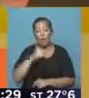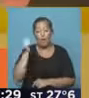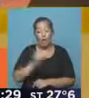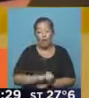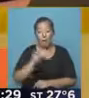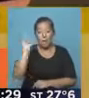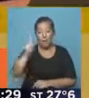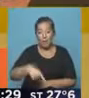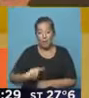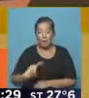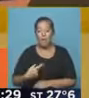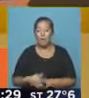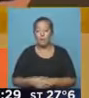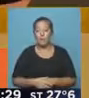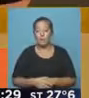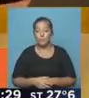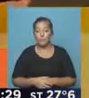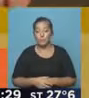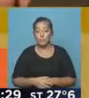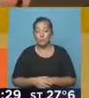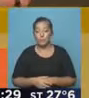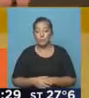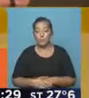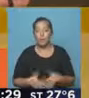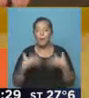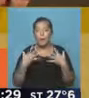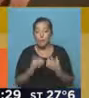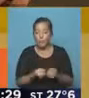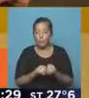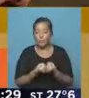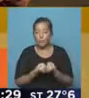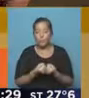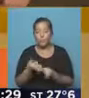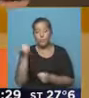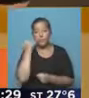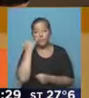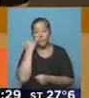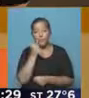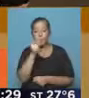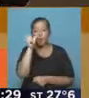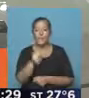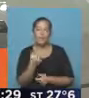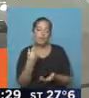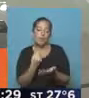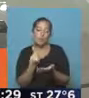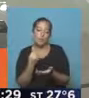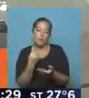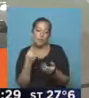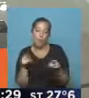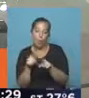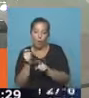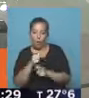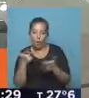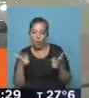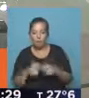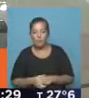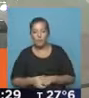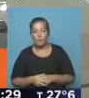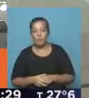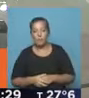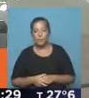generar este acompañamiento a correa y no hay una personalidad como el jose durante estos días